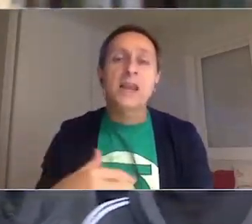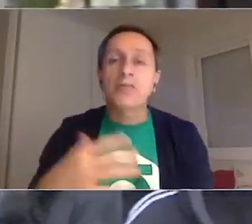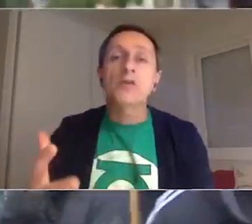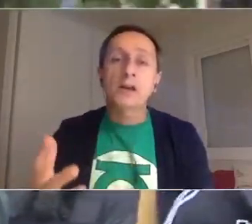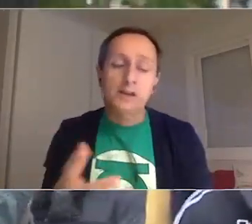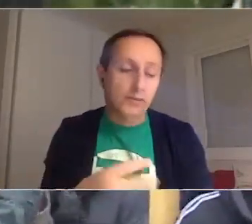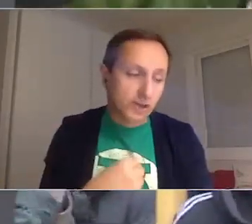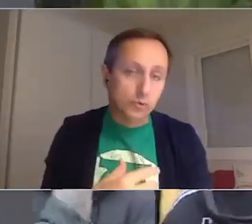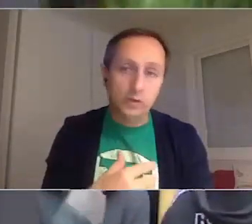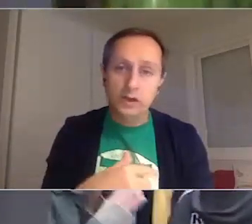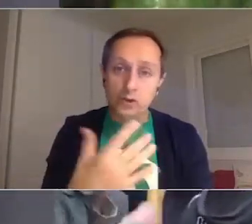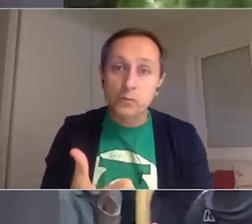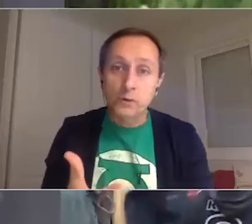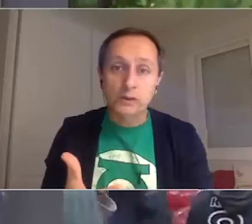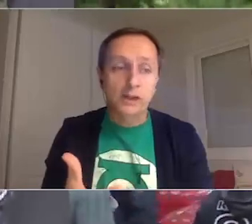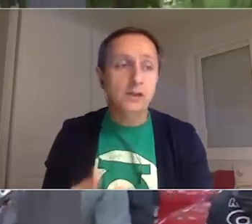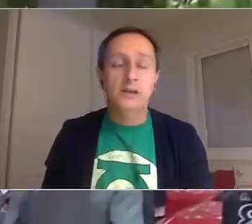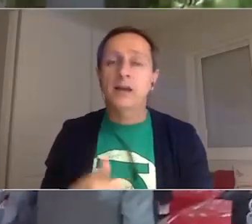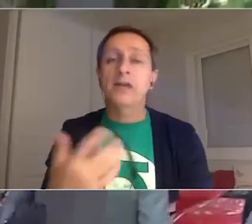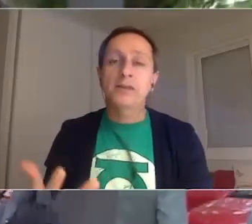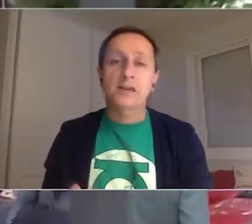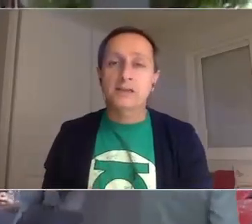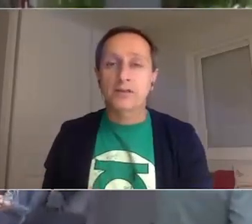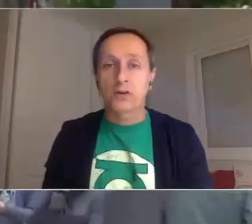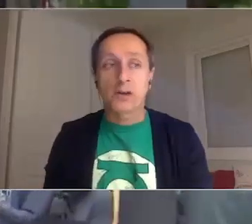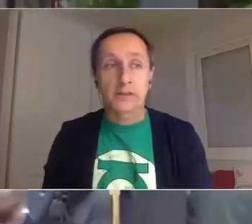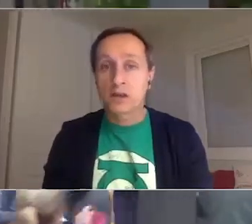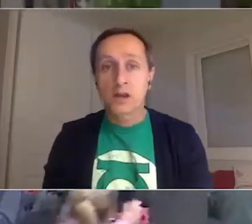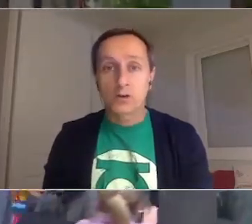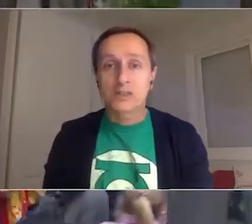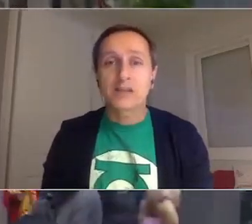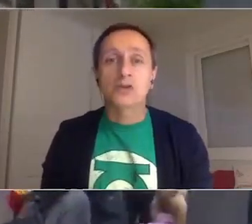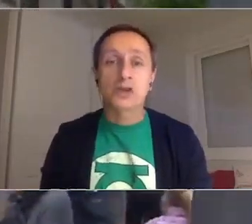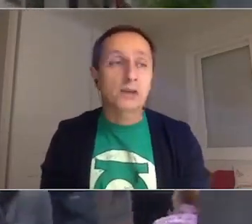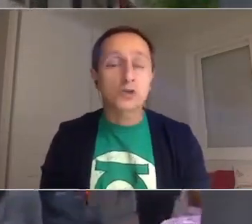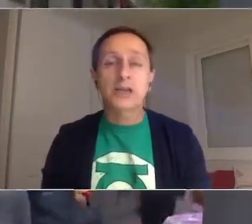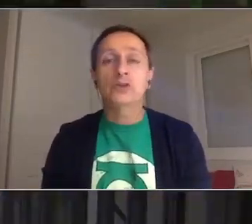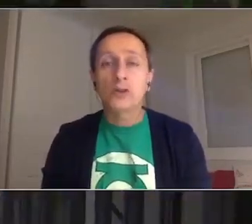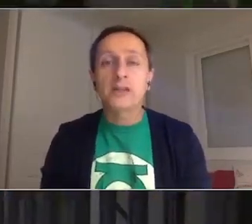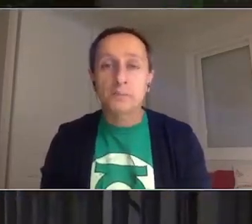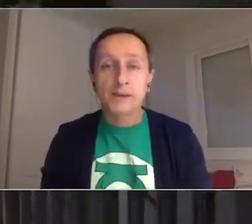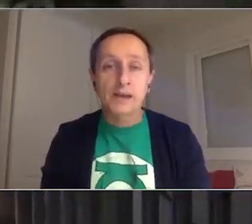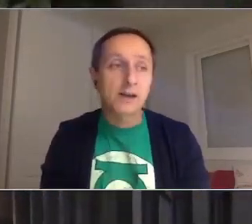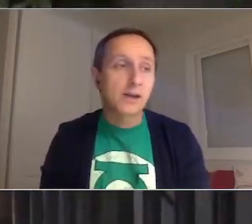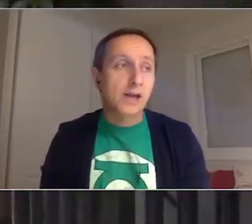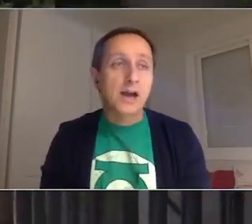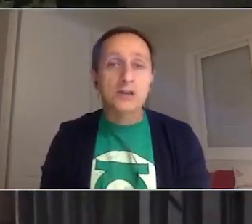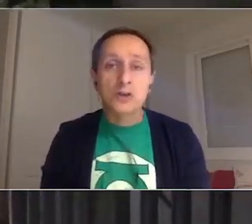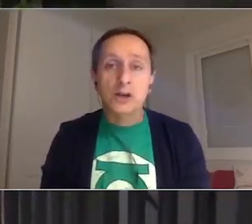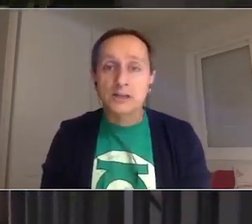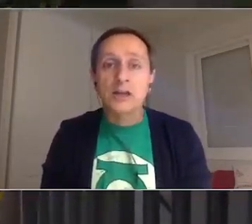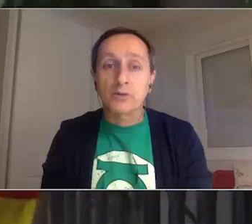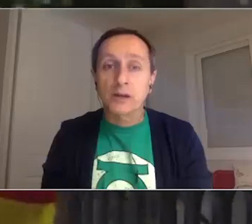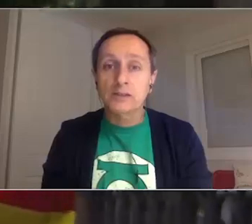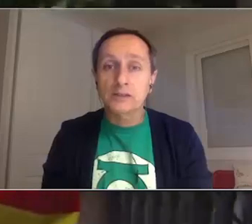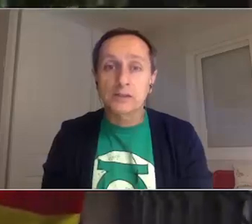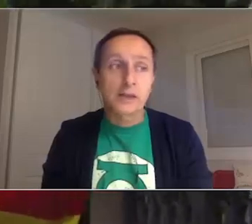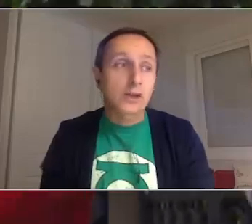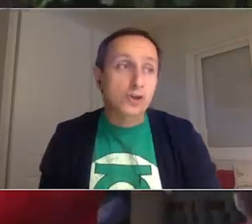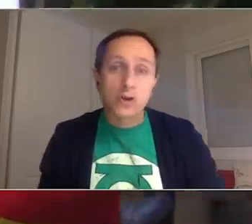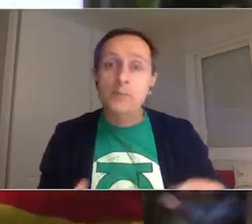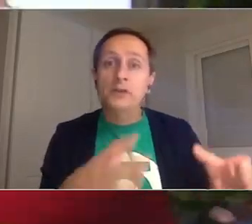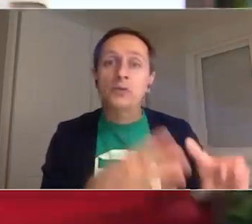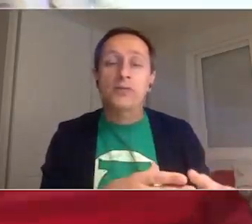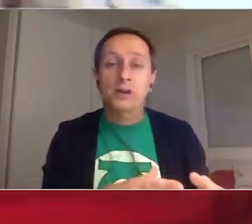y en la zona en la zona suya en su portal hacía las caceroladas oye si conseguimos que toda españa' haga sonar las cazuelas